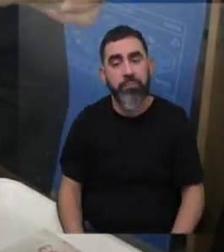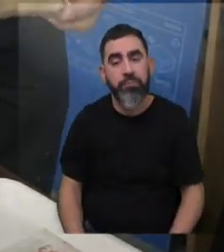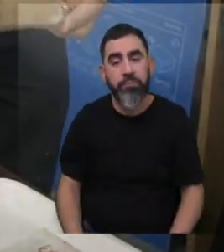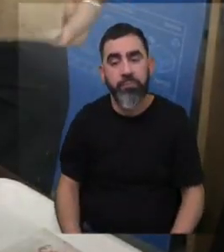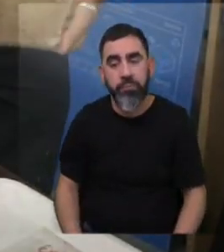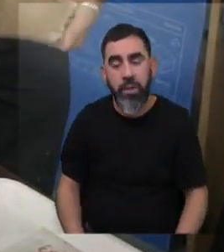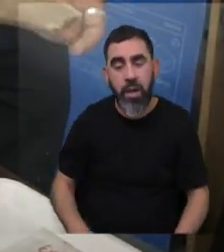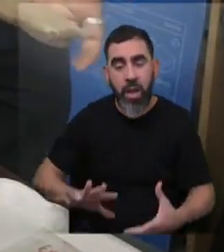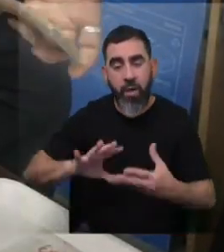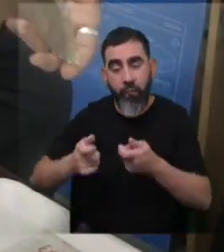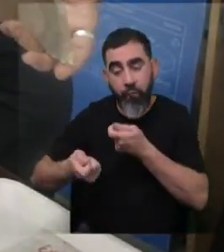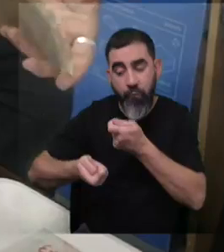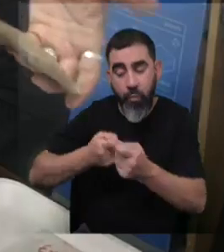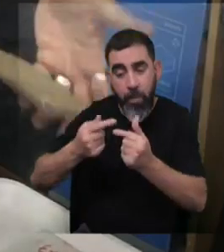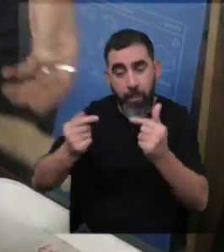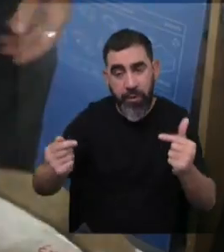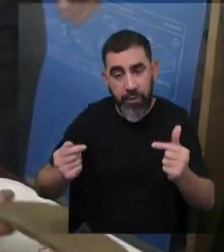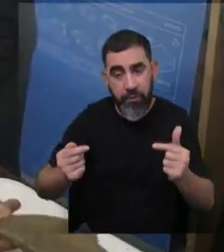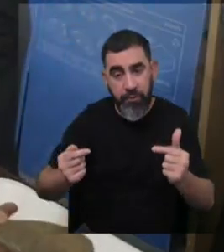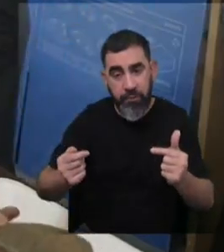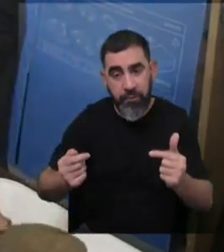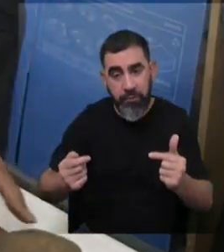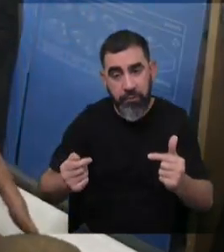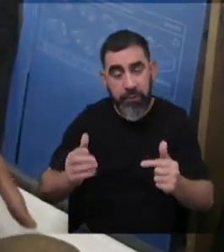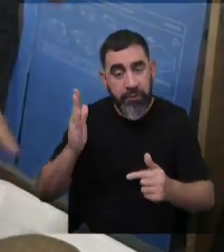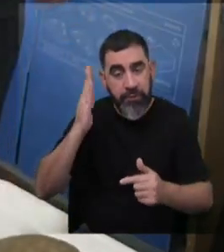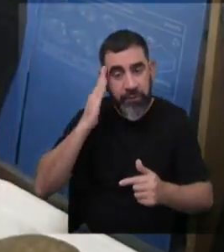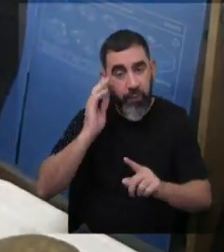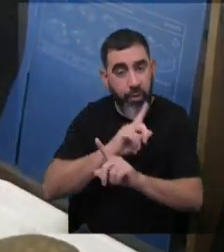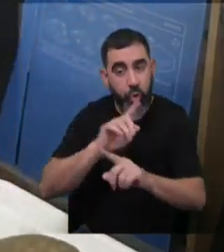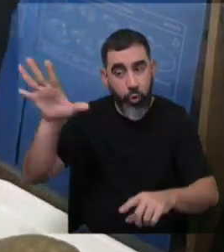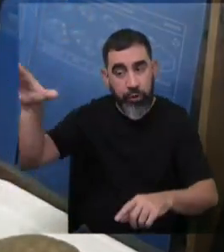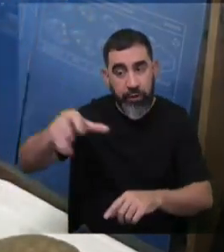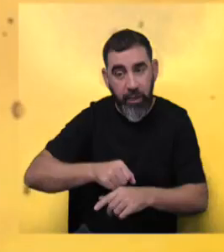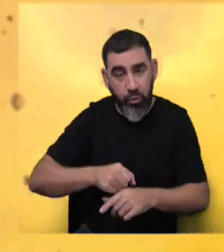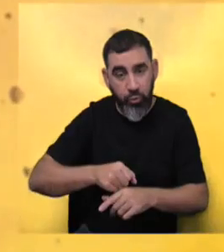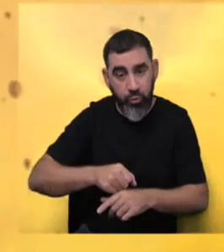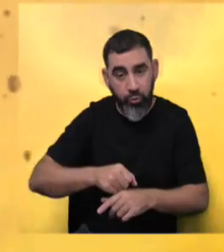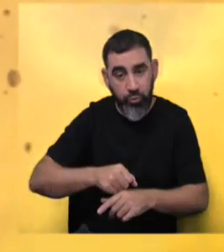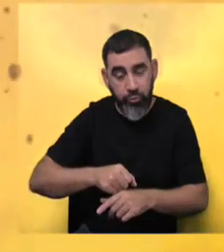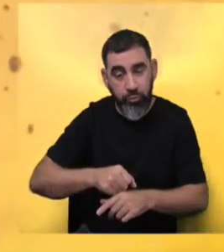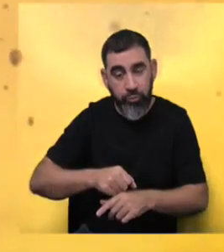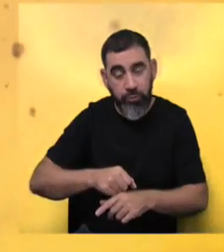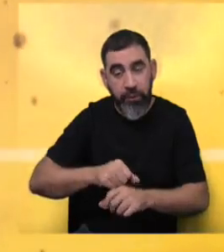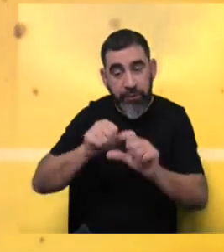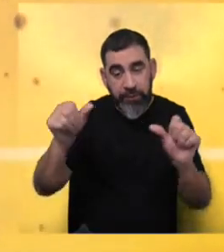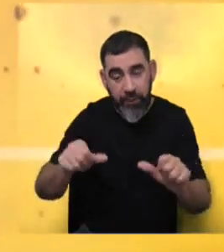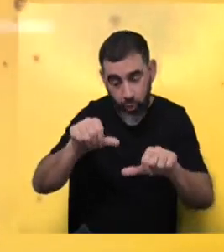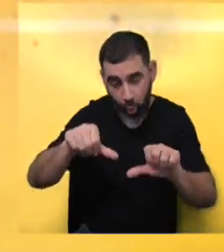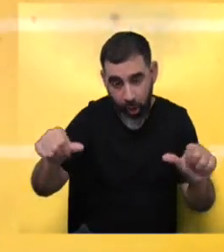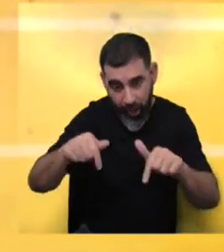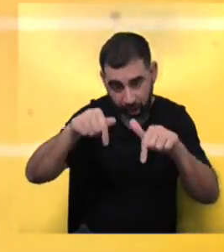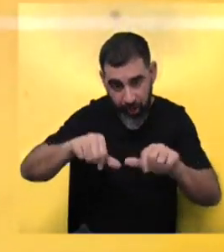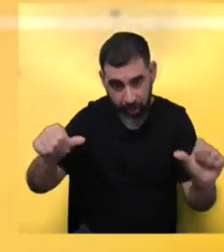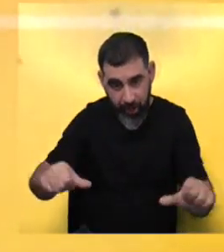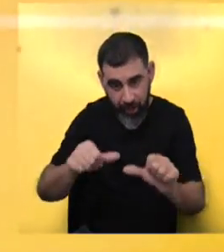manera que está hecha o los materiales que la componen, llegan a la conclusión que no fue traída de las zonas guaraníticas, sino que fue elaborada in situ. O sea